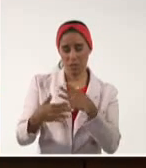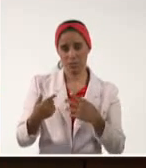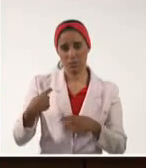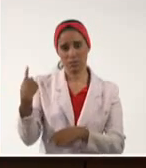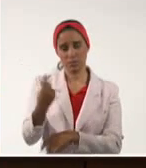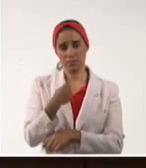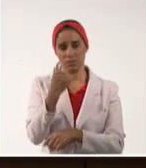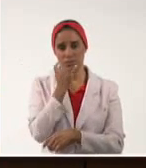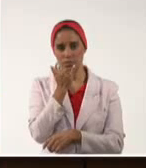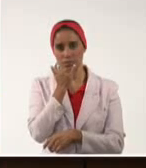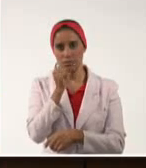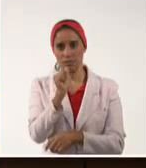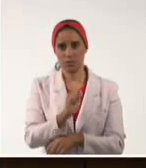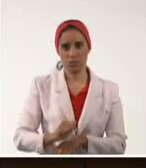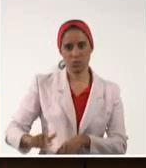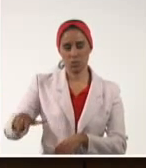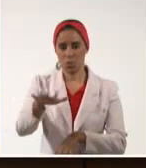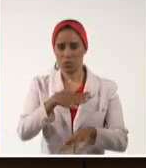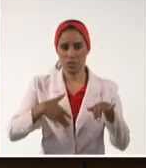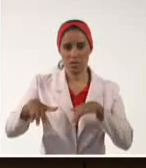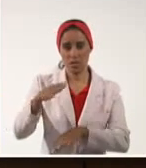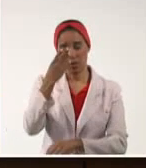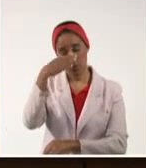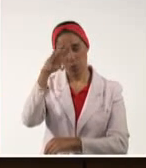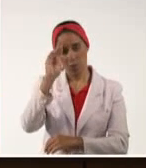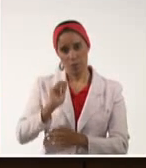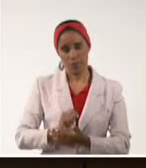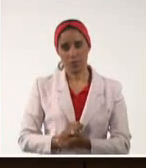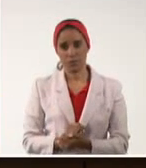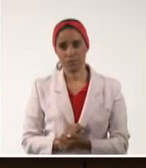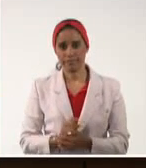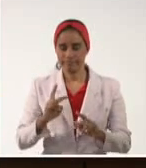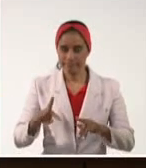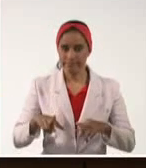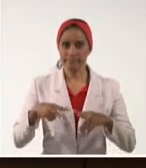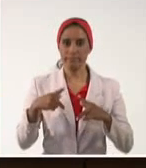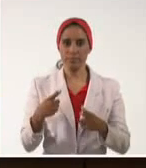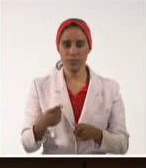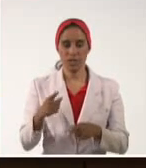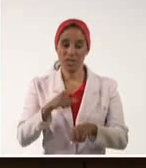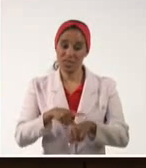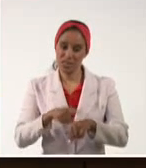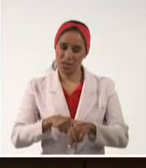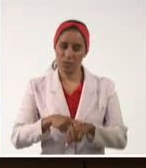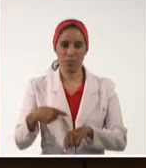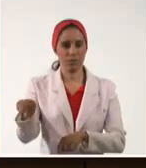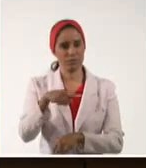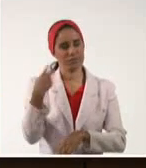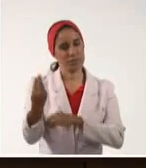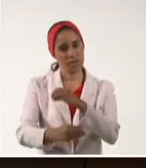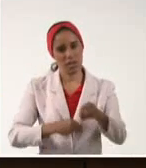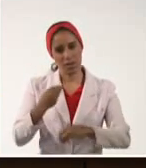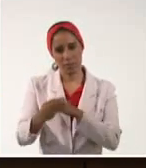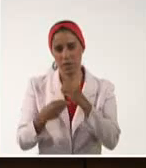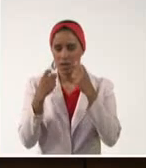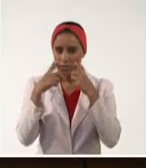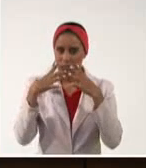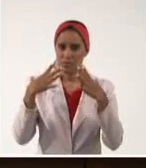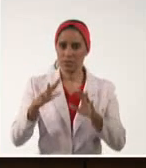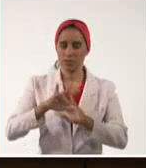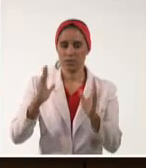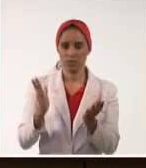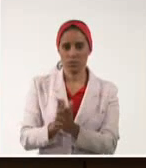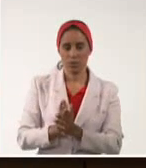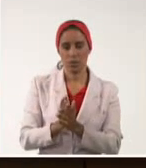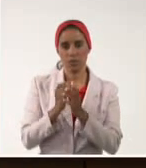la sociedad cubana que no deseamos. Otra vez es tiempo de rectificar. La rectificación es